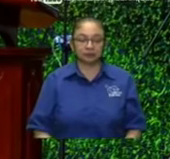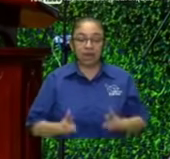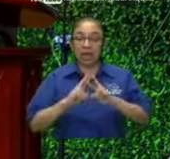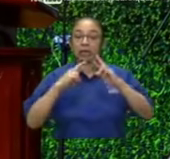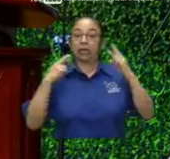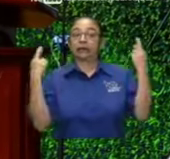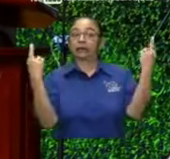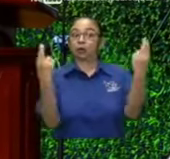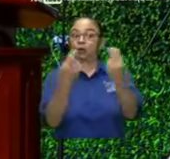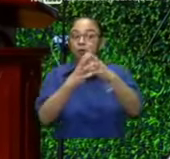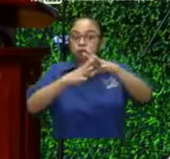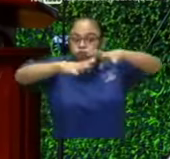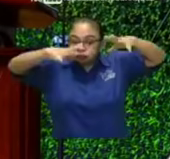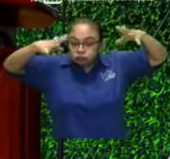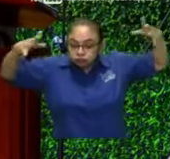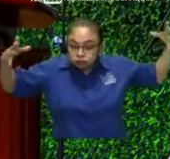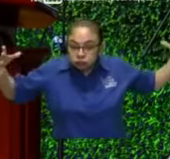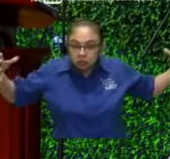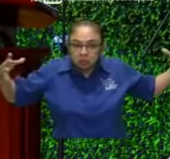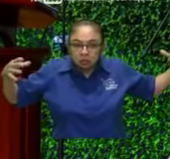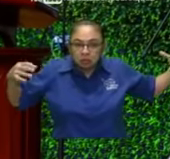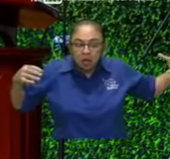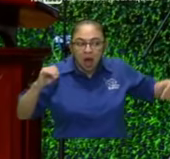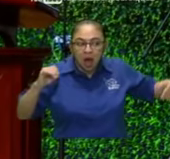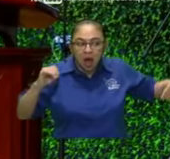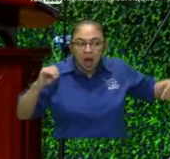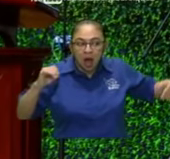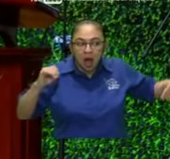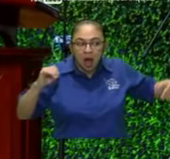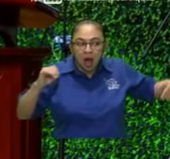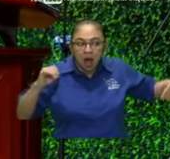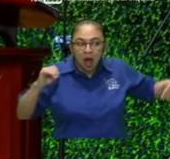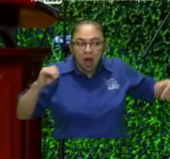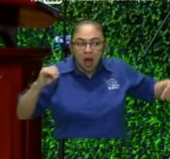proclama o el retiro. A veces la cosa se pone incontrolable.